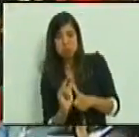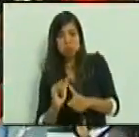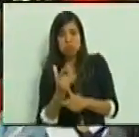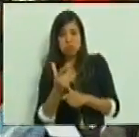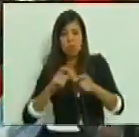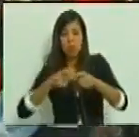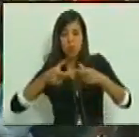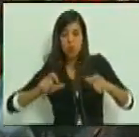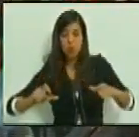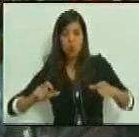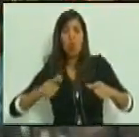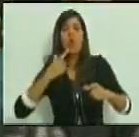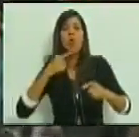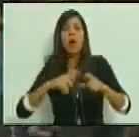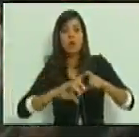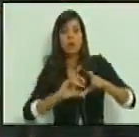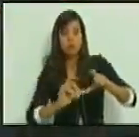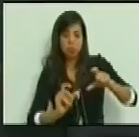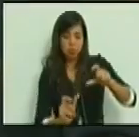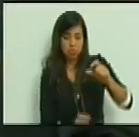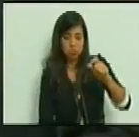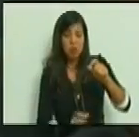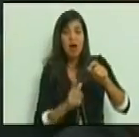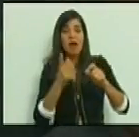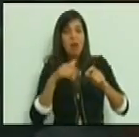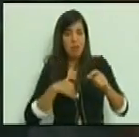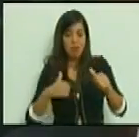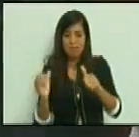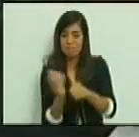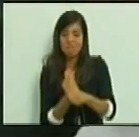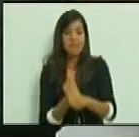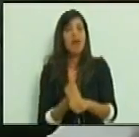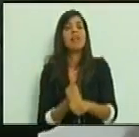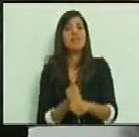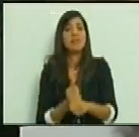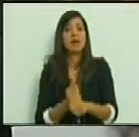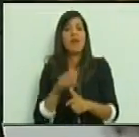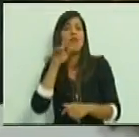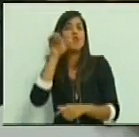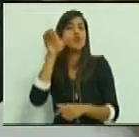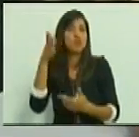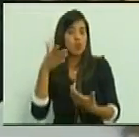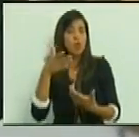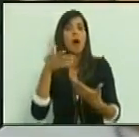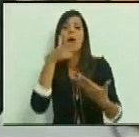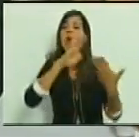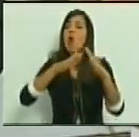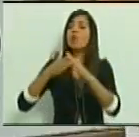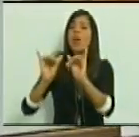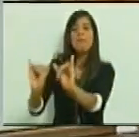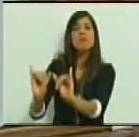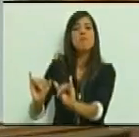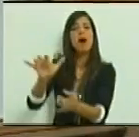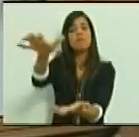de hortalizas, de legumbres, de tubérculos, de raíces, que con toda seguridad nuestro pueblo puede satisfacer